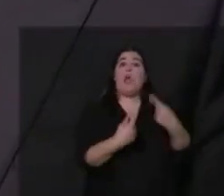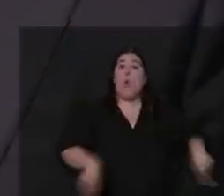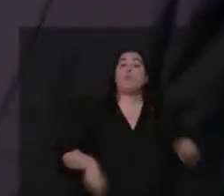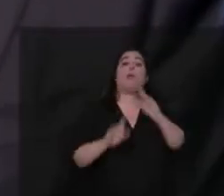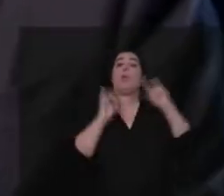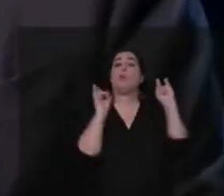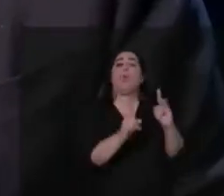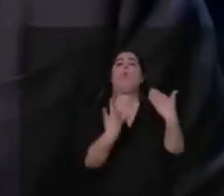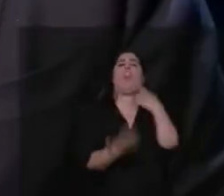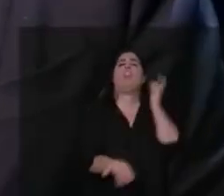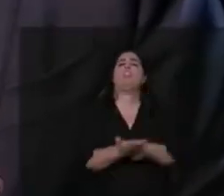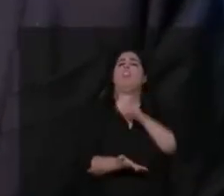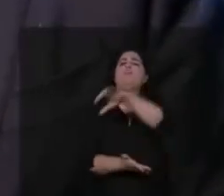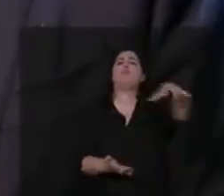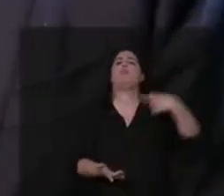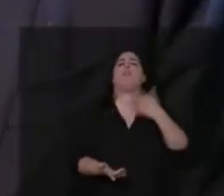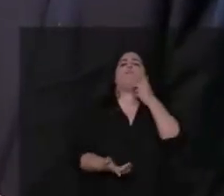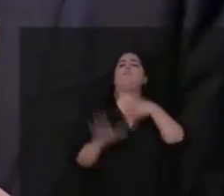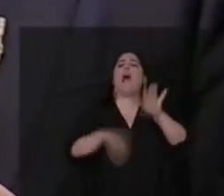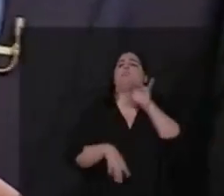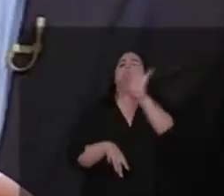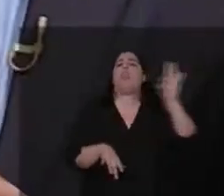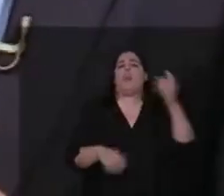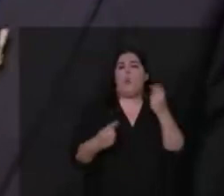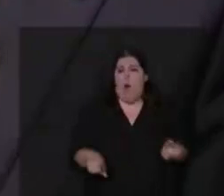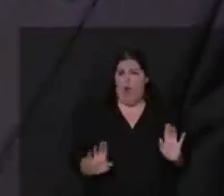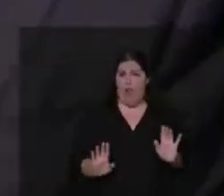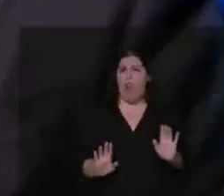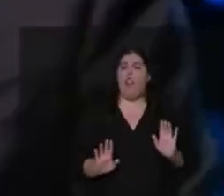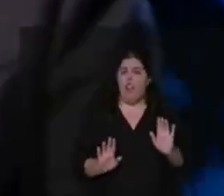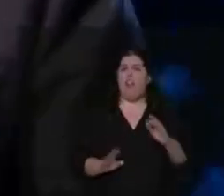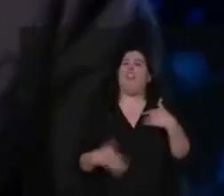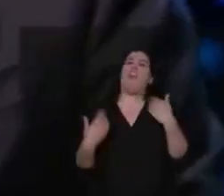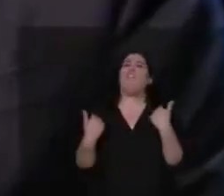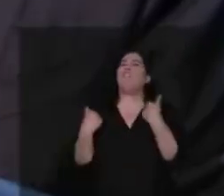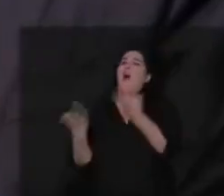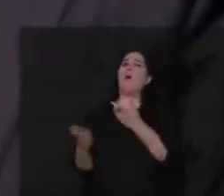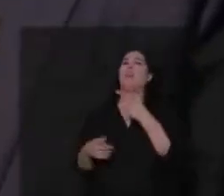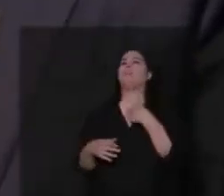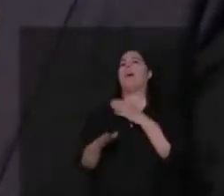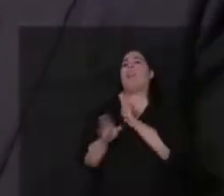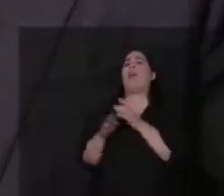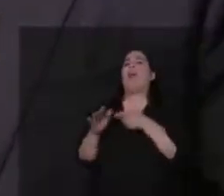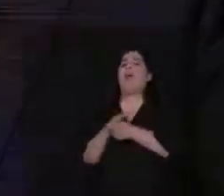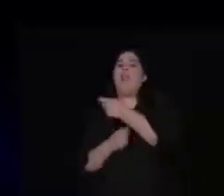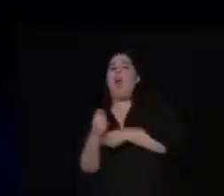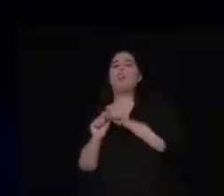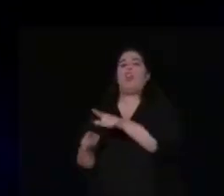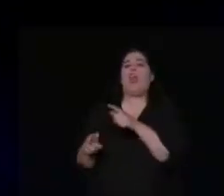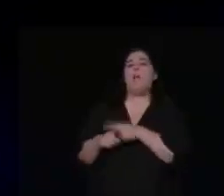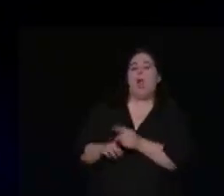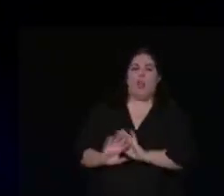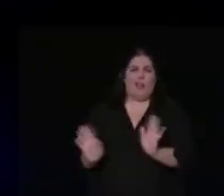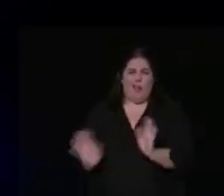que, digamos, pueda elegir a la institución a la cual quiere asistir. ¿Sí? En lugar de favorecer a la oferta y los curros de la política. Pero